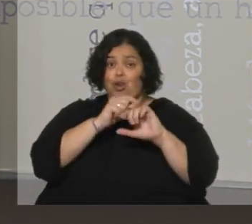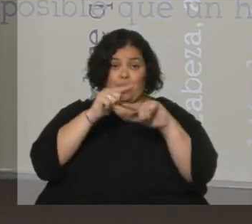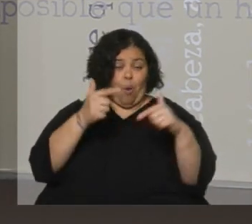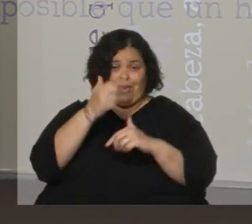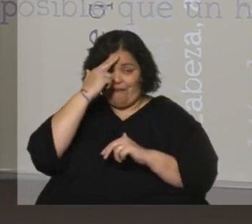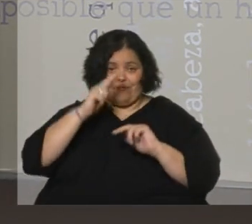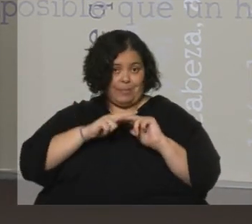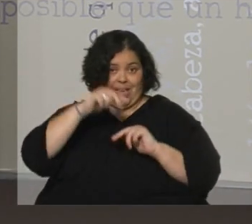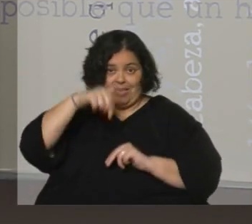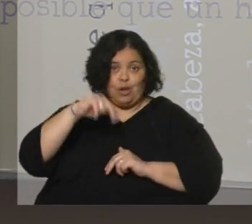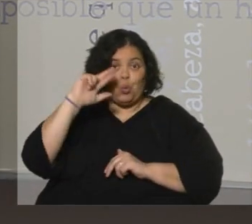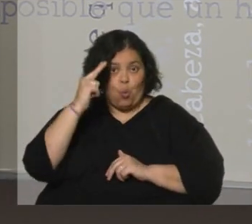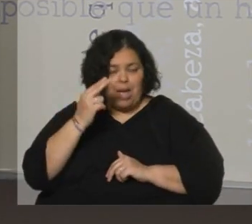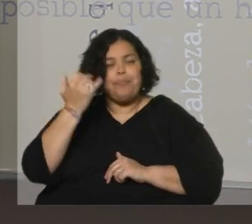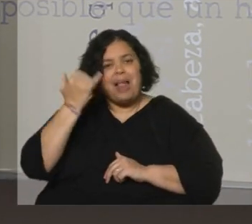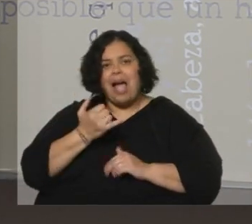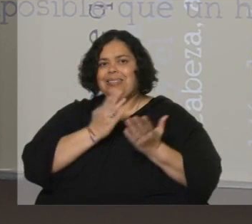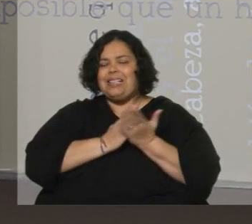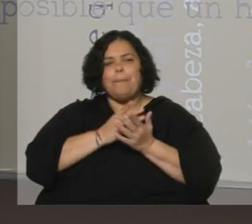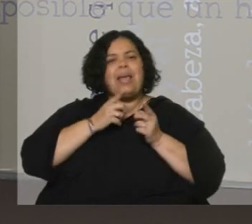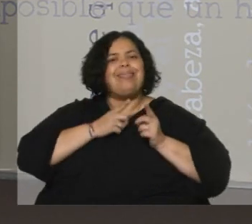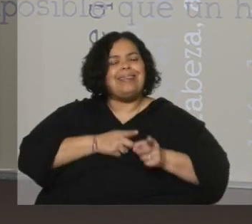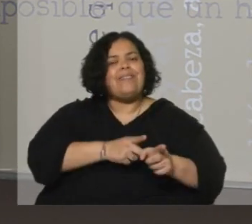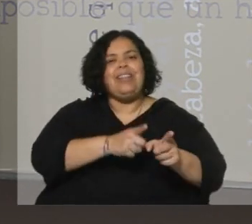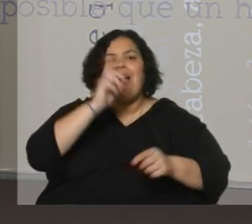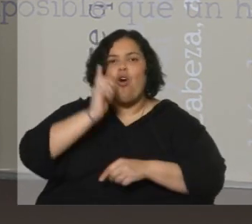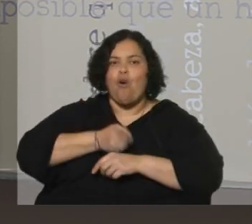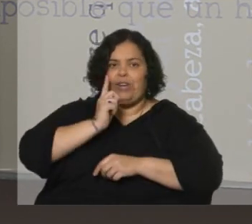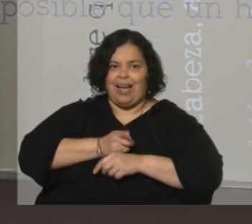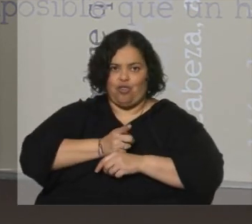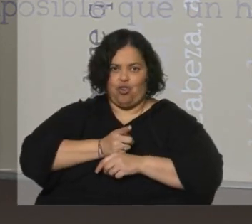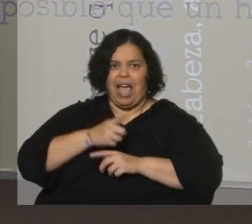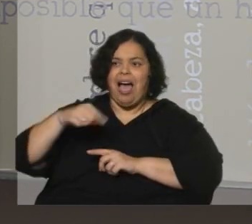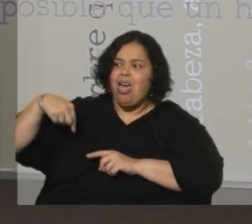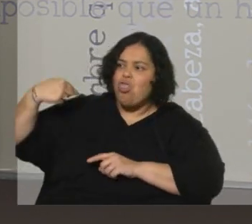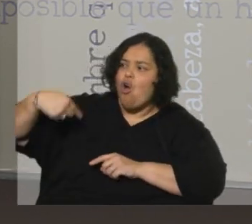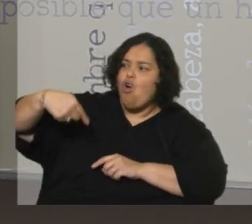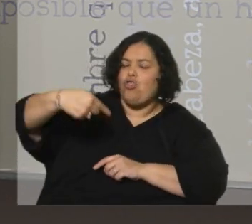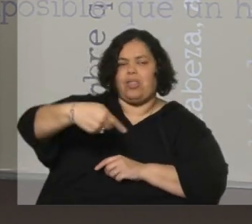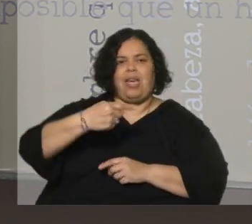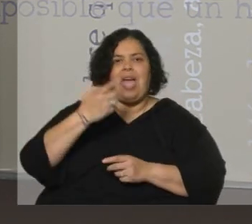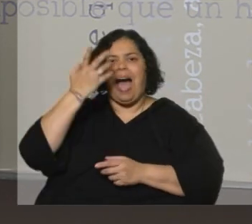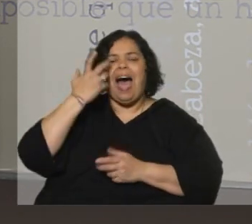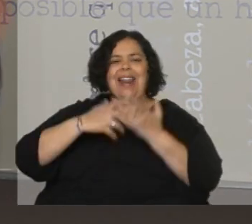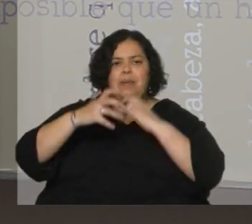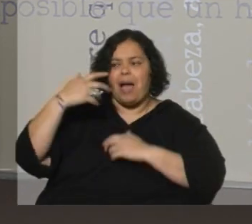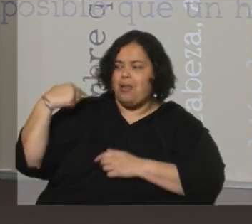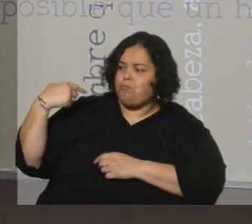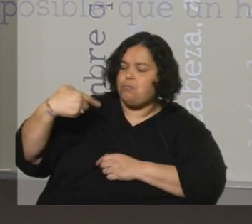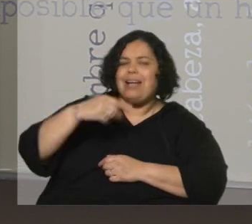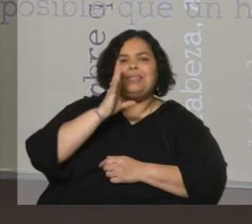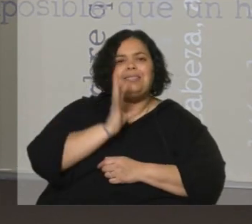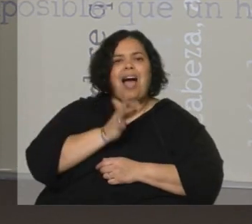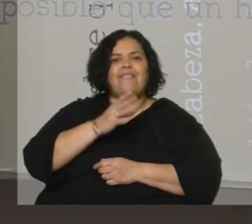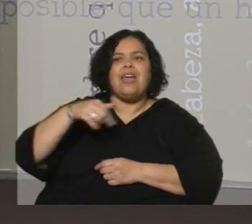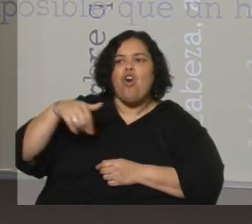eh tenemos la trazabilidad total obligatoria este aparte la trazabilidad uruguaya fue tratada desde el punto de vista productivo hay trazabilidad en algunos otros